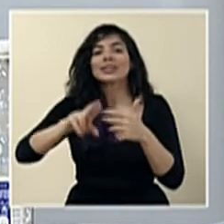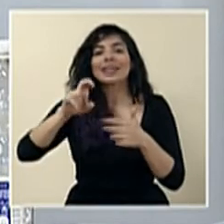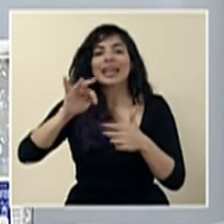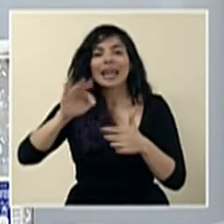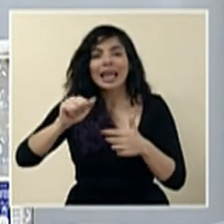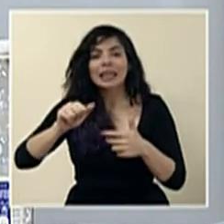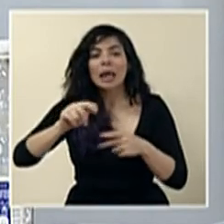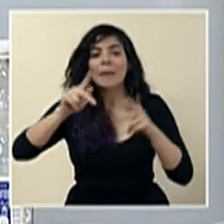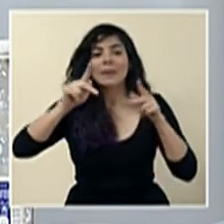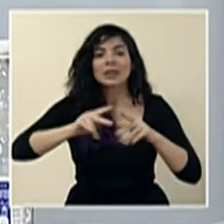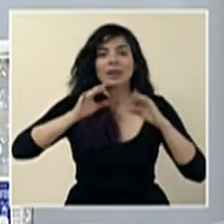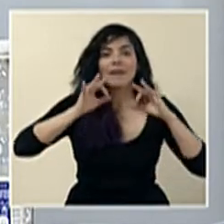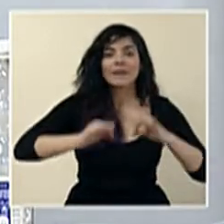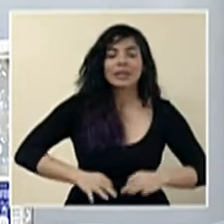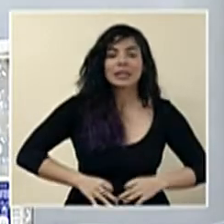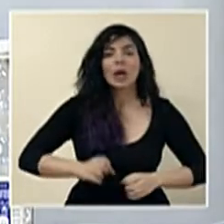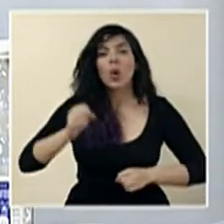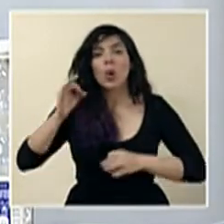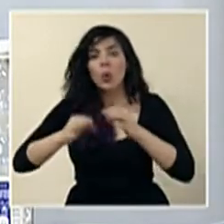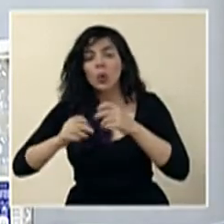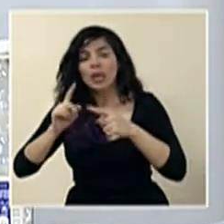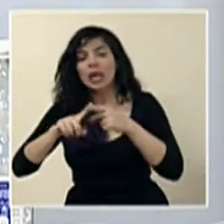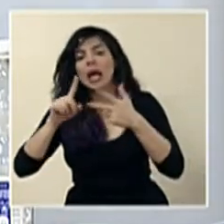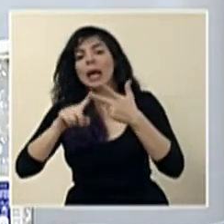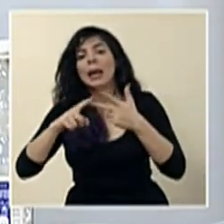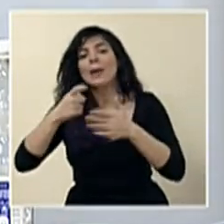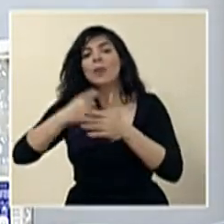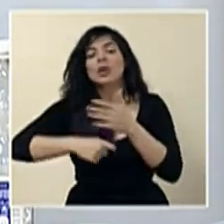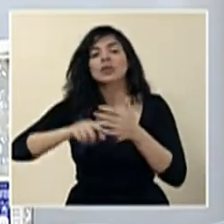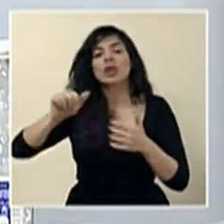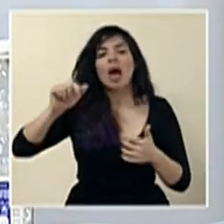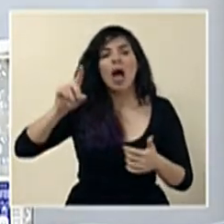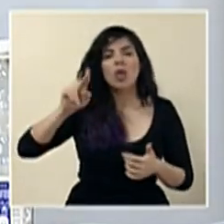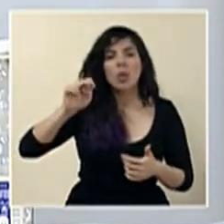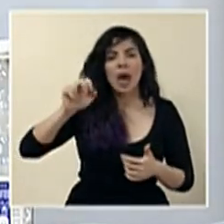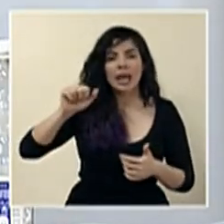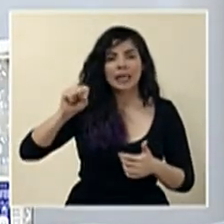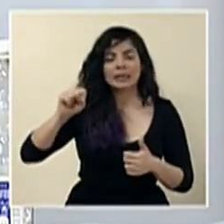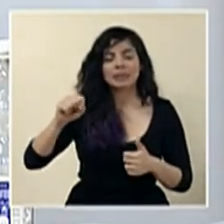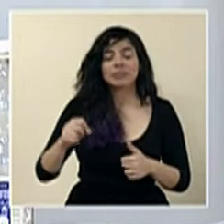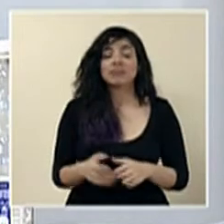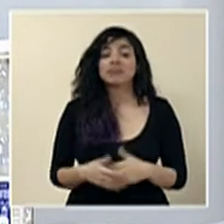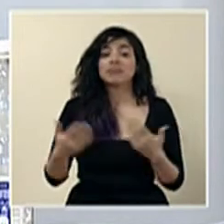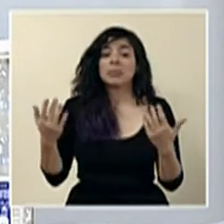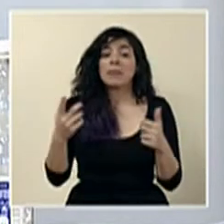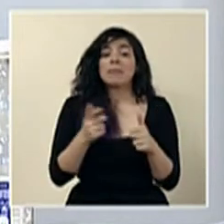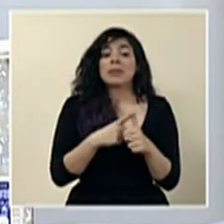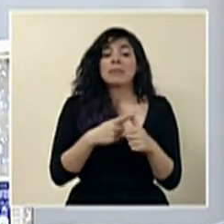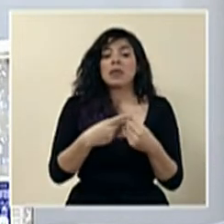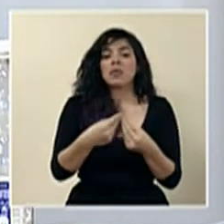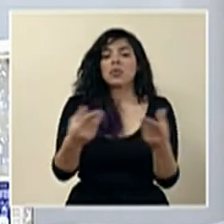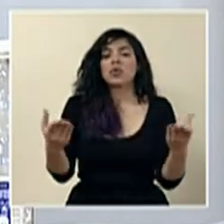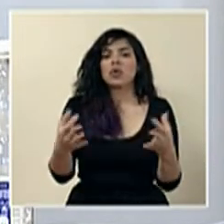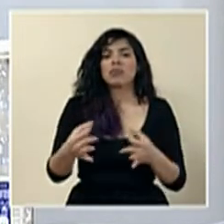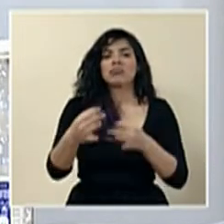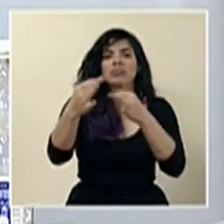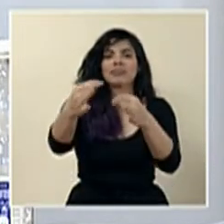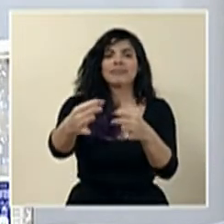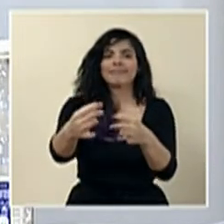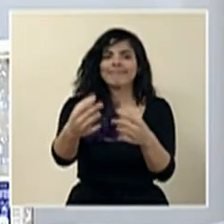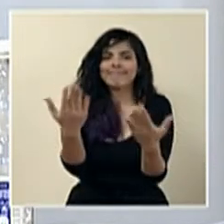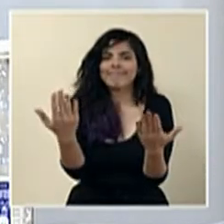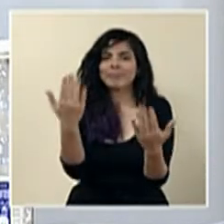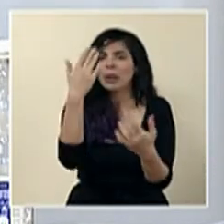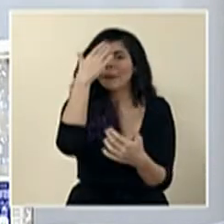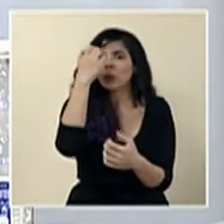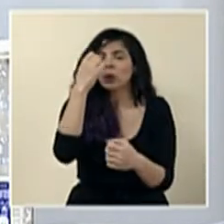las personas físicas como jurídicas y los impuestos aduaneros. Primero les dimos una moratoria, porque no